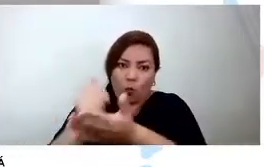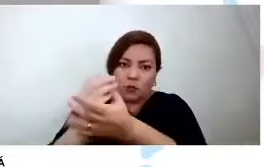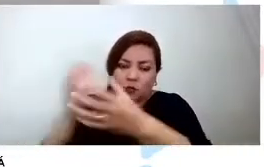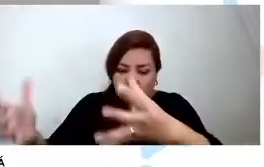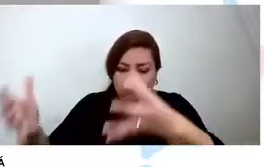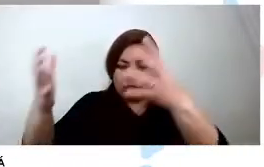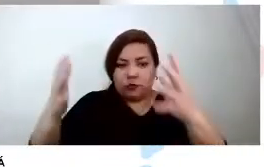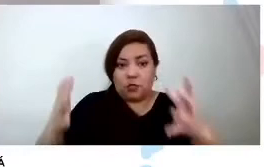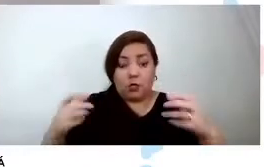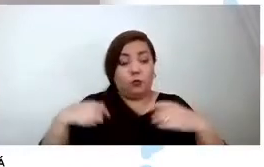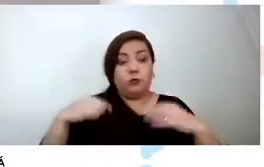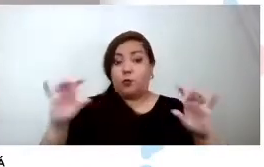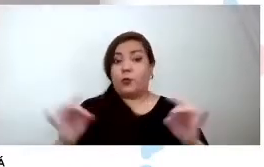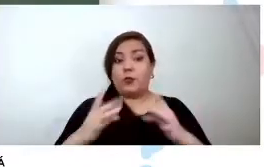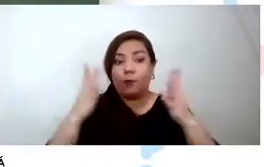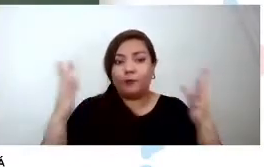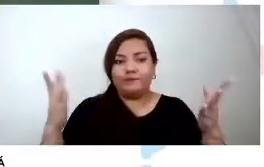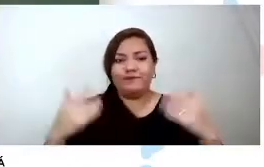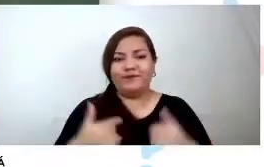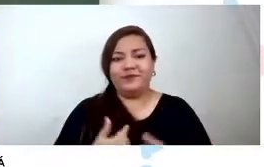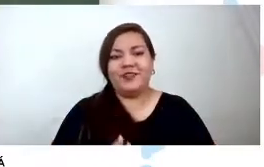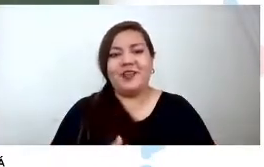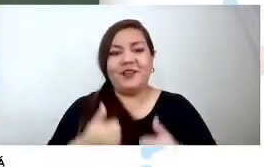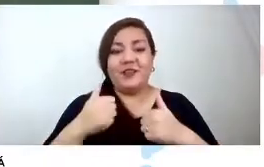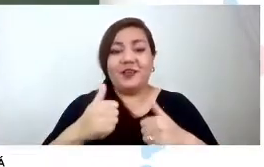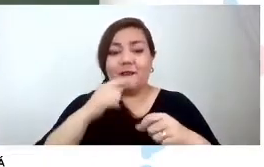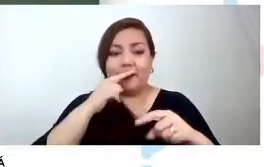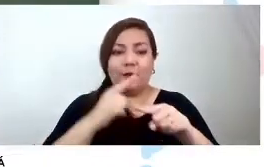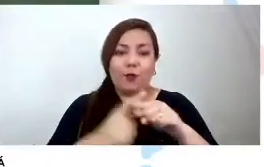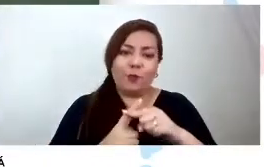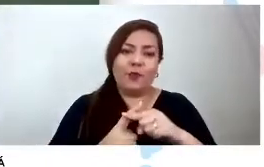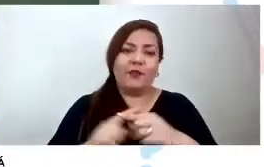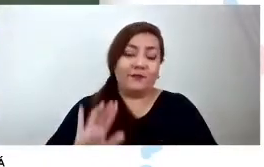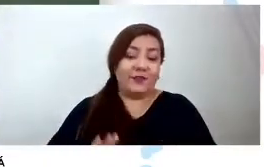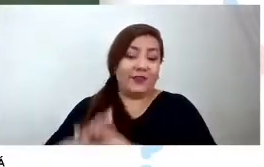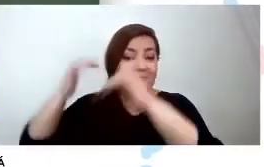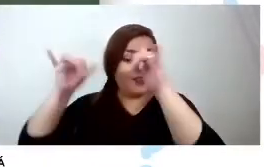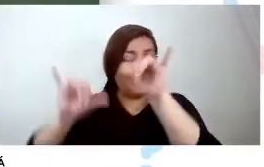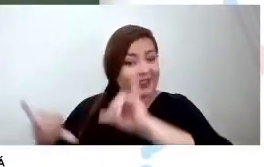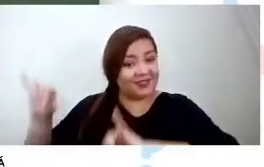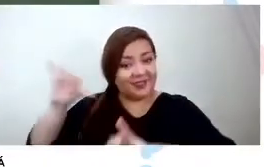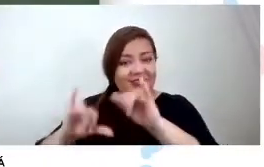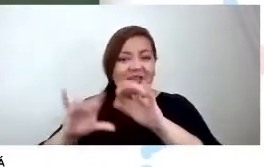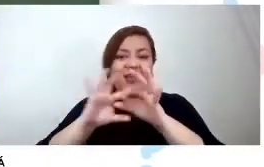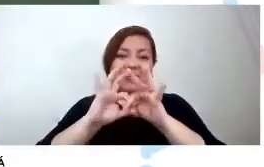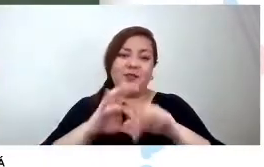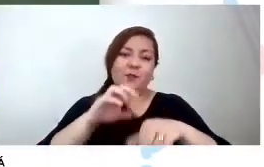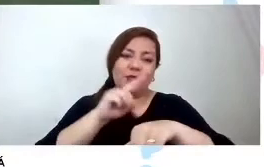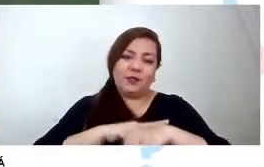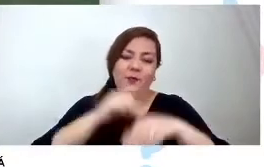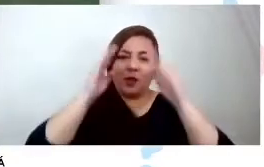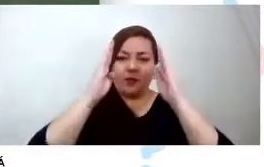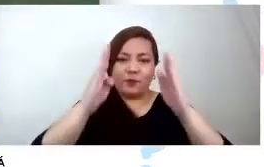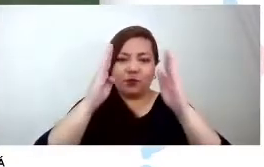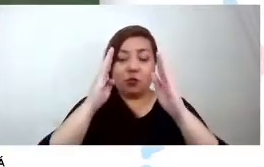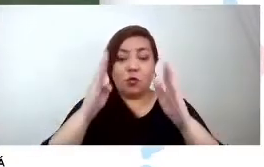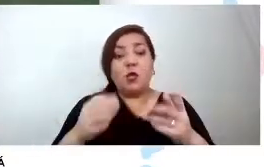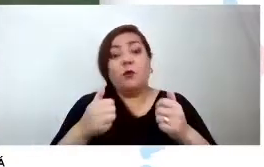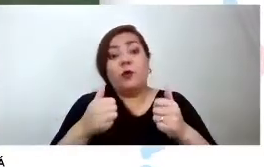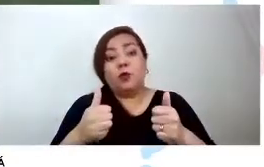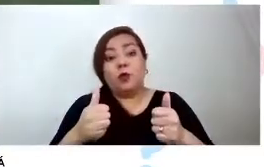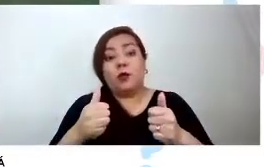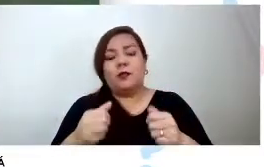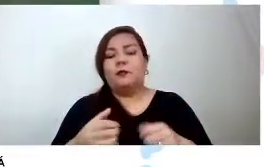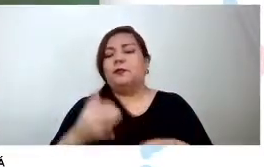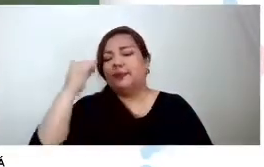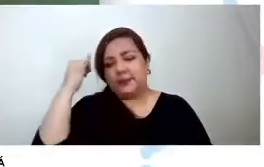Perfecto. Bueno, a nombre del Festival de la Ciencia, te agradecemos el tiempo y la disposición. Y bueno, quedamos conectados como